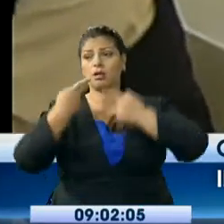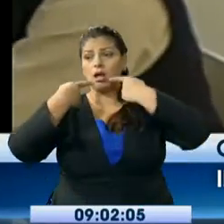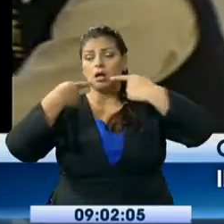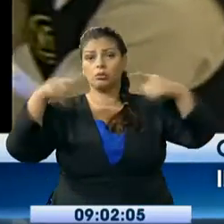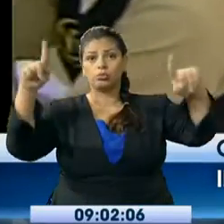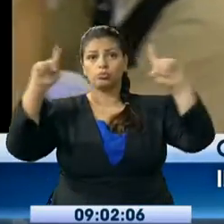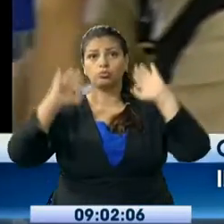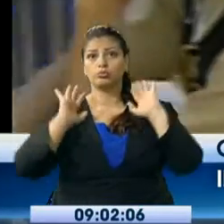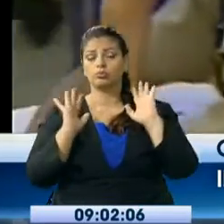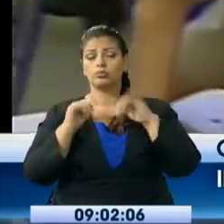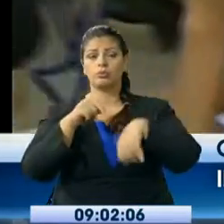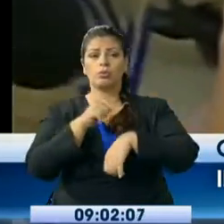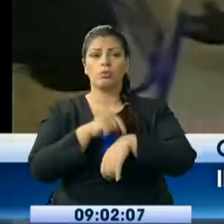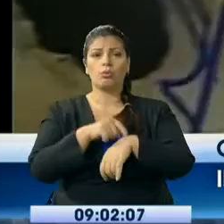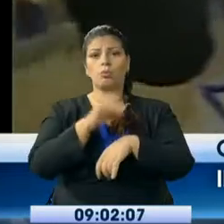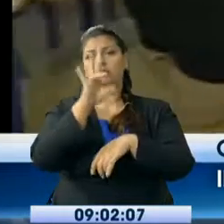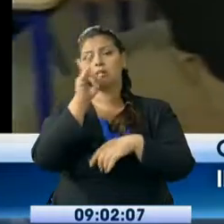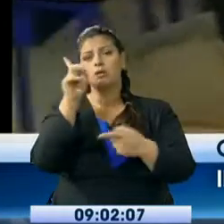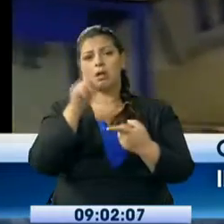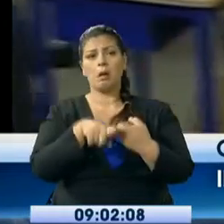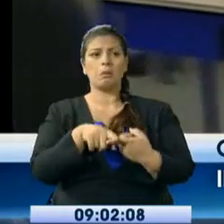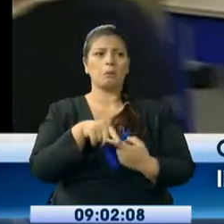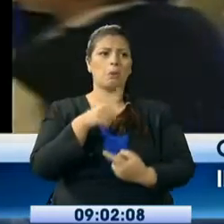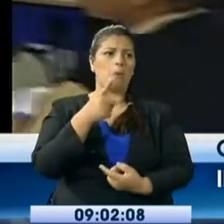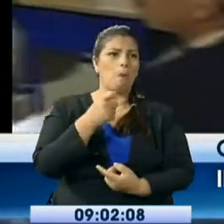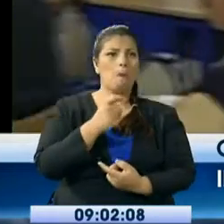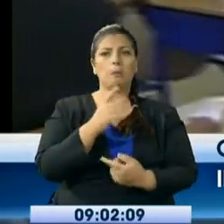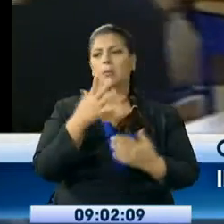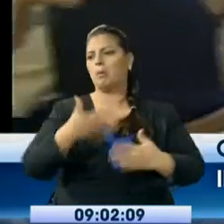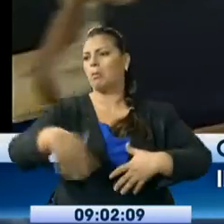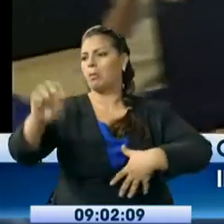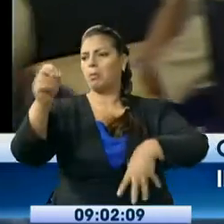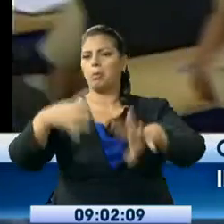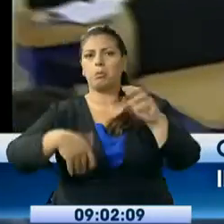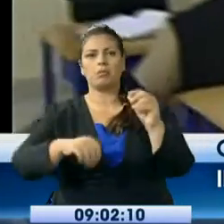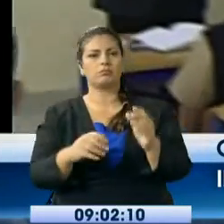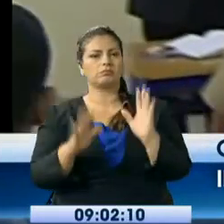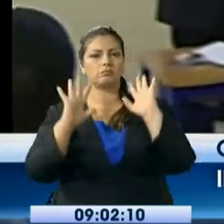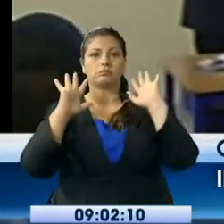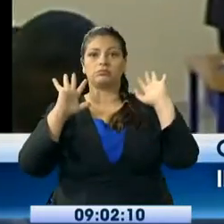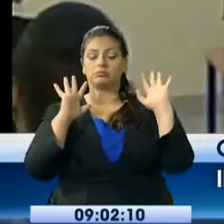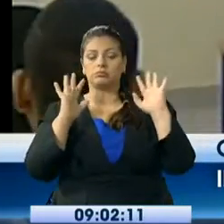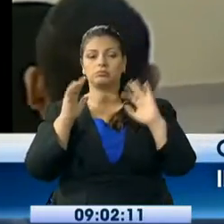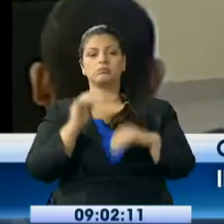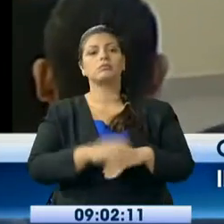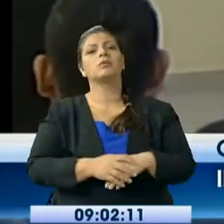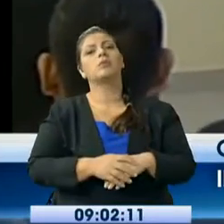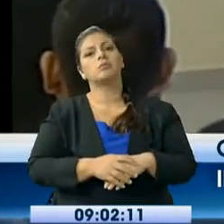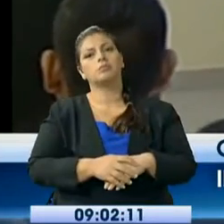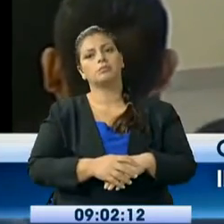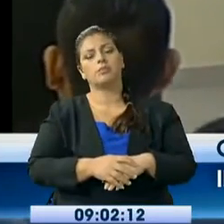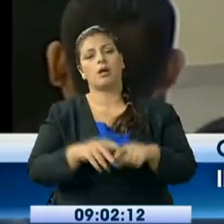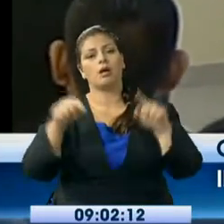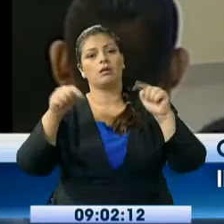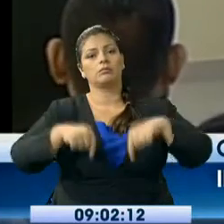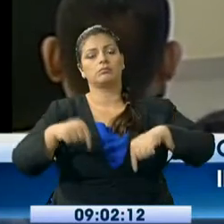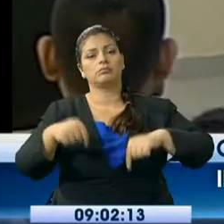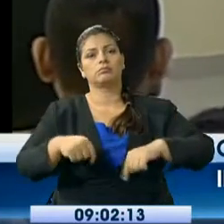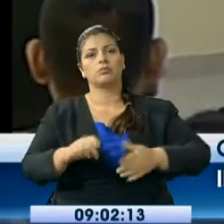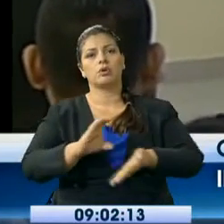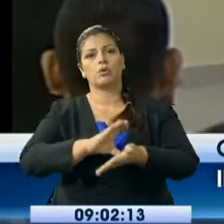salir más temprano. De lo contrario, podemos encontrar que acá están los estudiantes. Por cierto, el